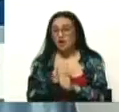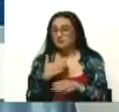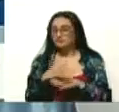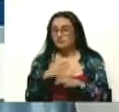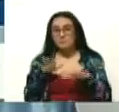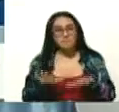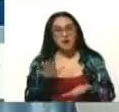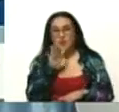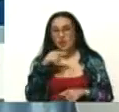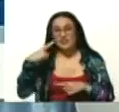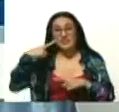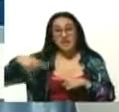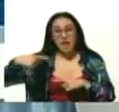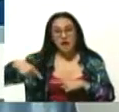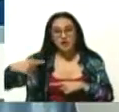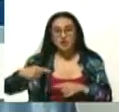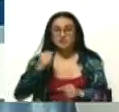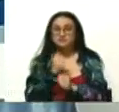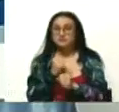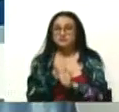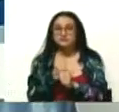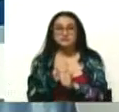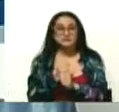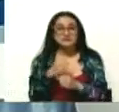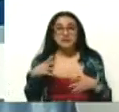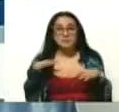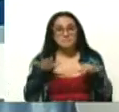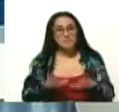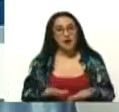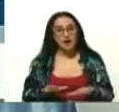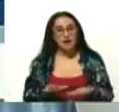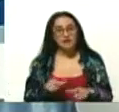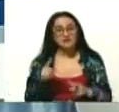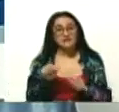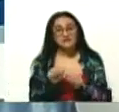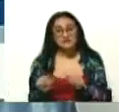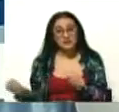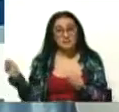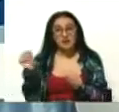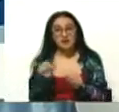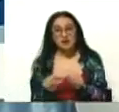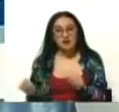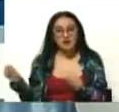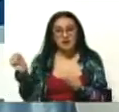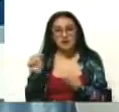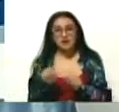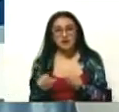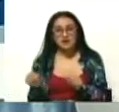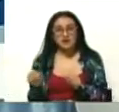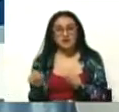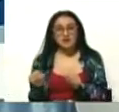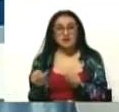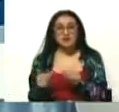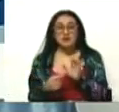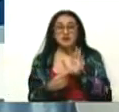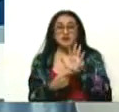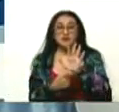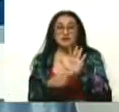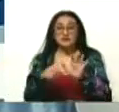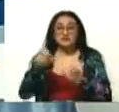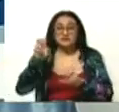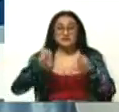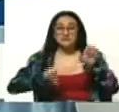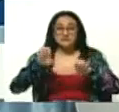diariamente. Incluso quien les habla semanalmente rendía cuenta, balance